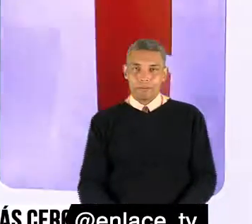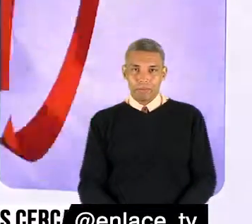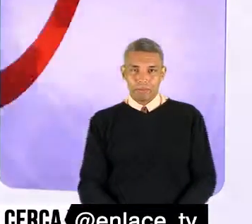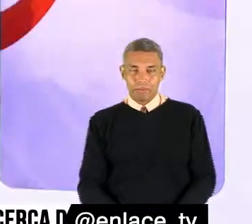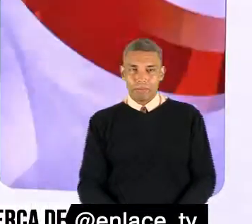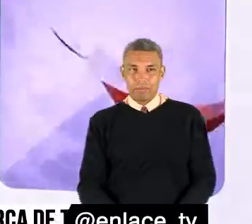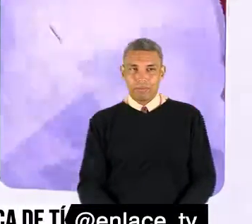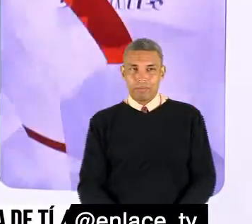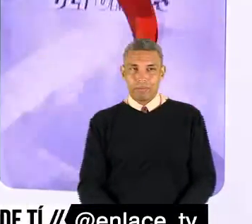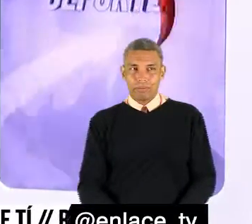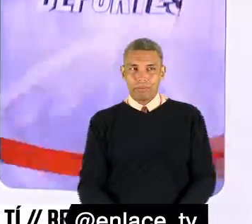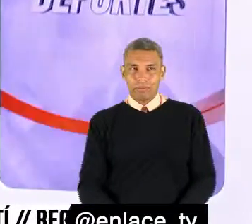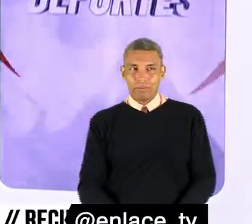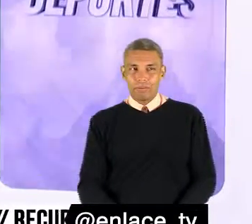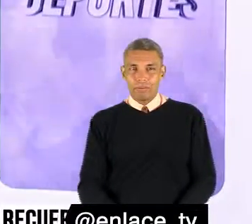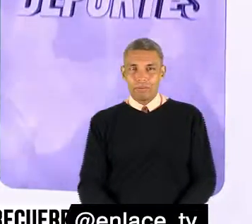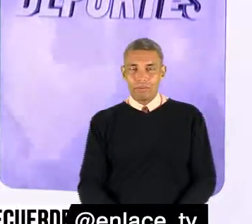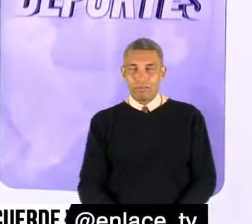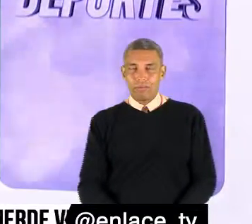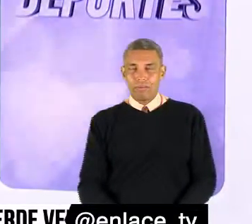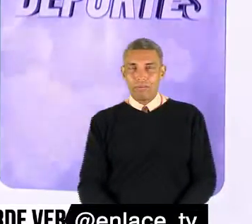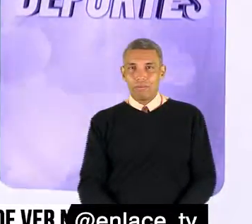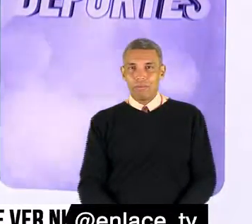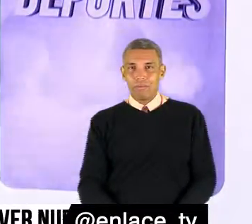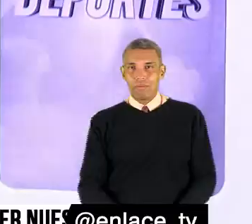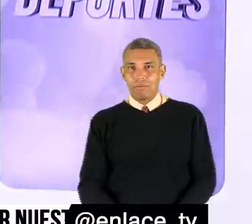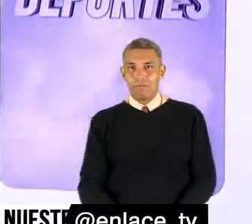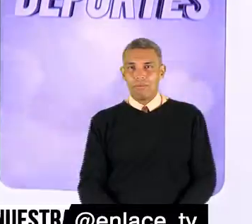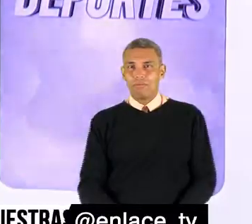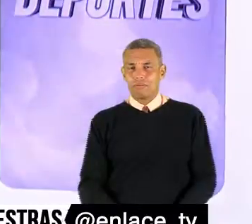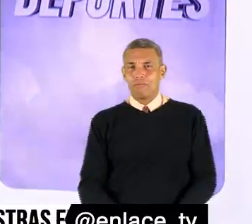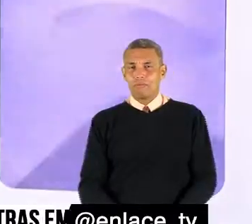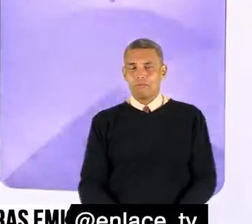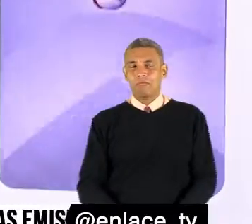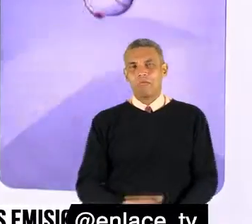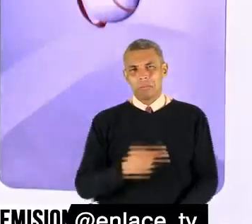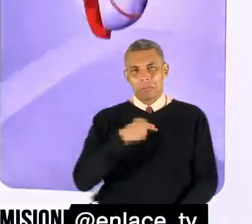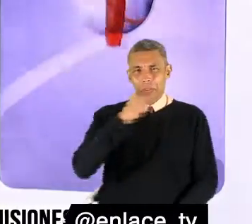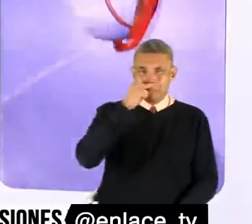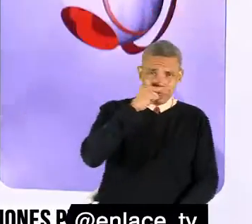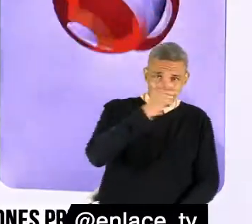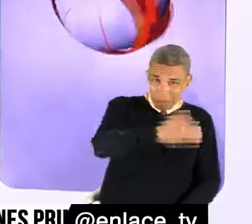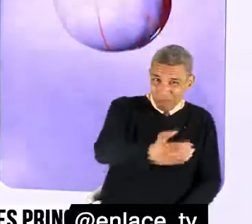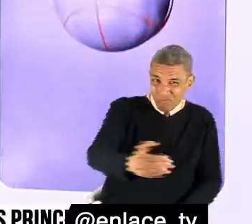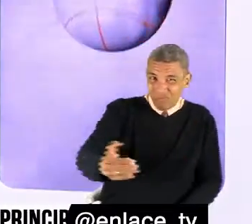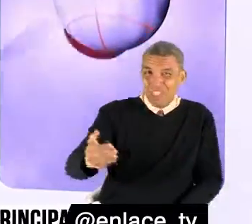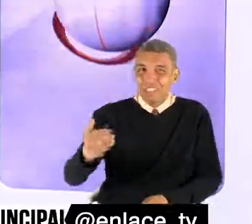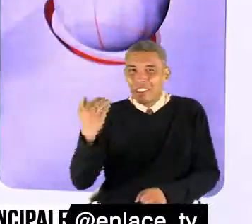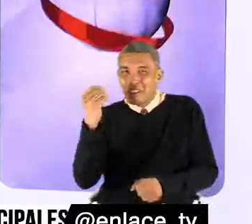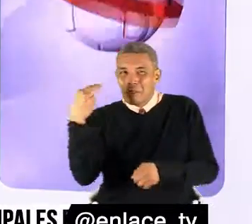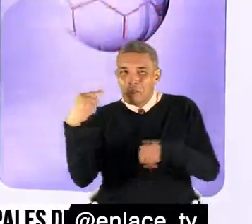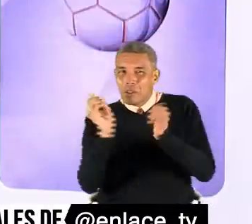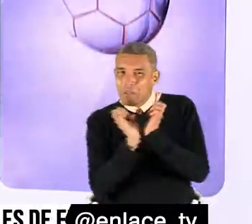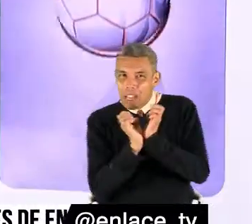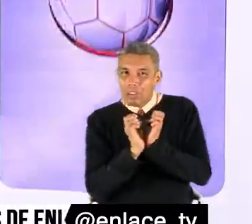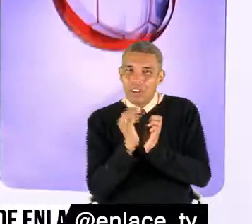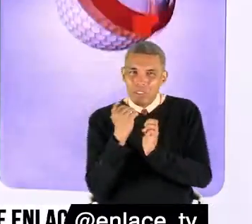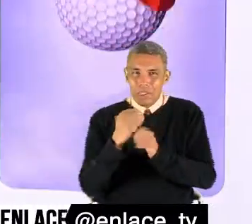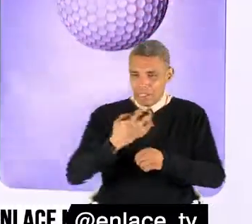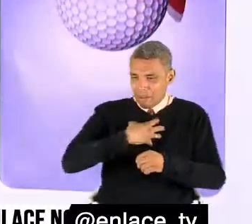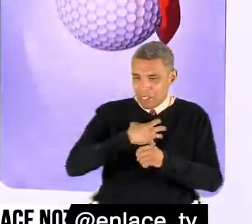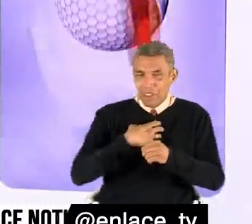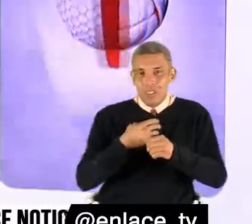Durante varios meses se cumplió en la cancha sintética del barrio Primero de Mayo el Pony Teteritos. El fin de semana llegó a su fin y el campeón